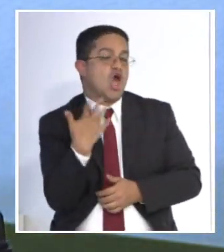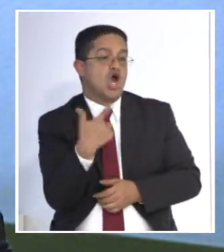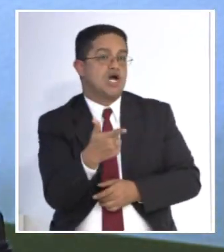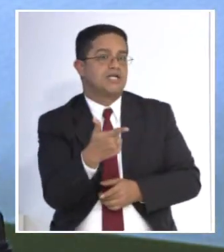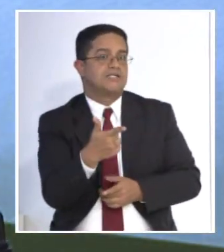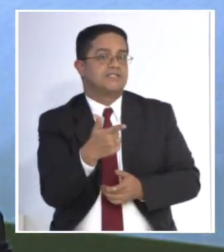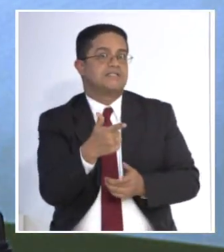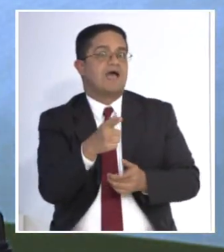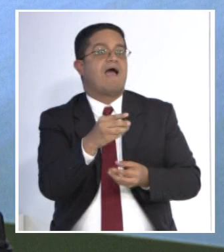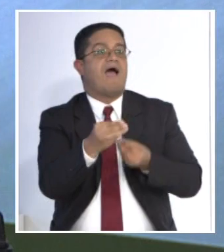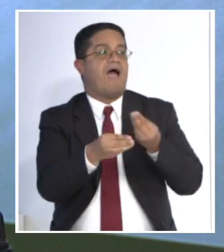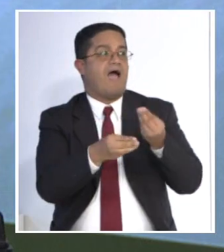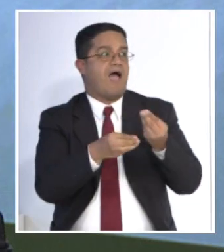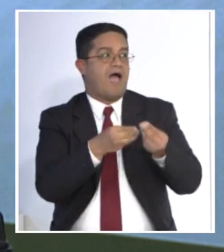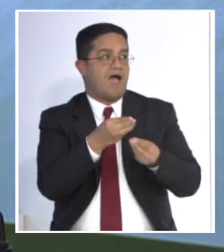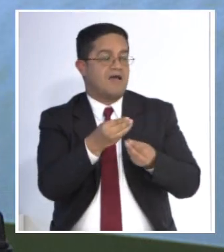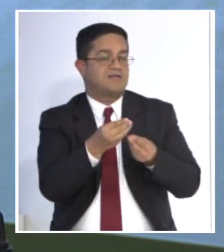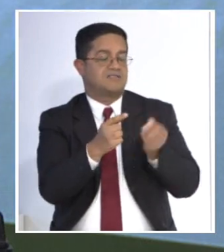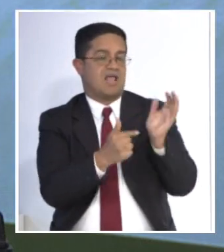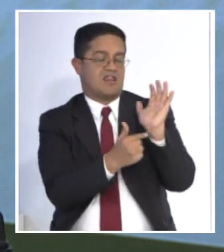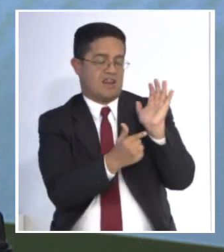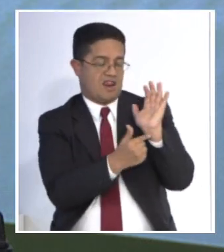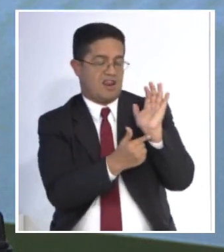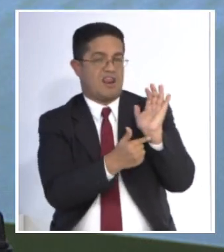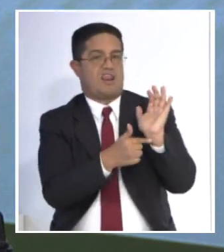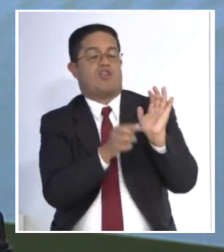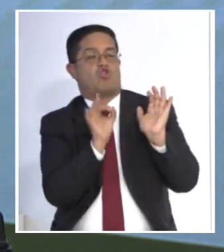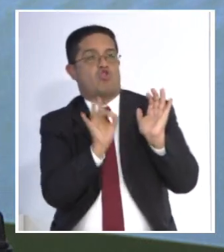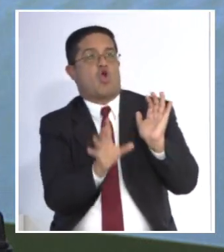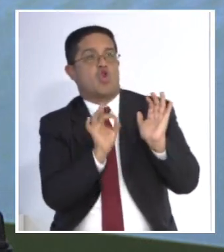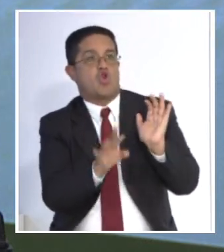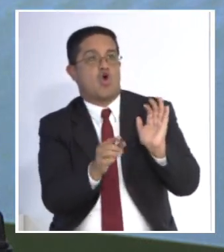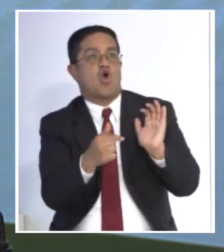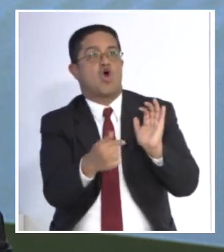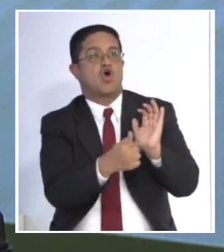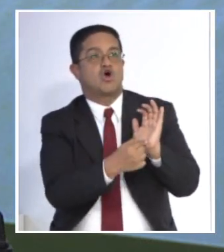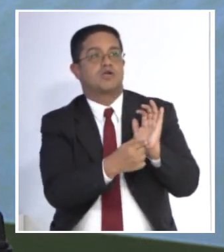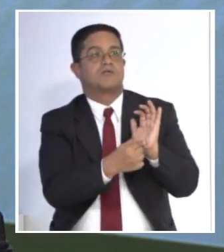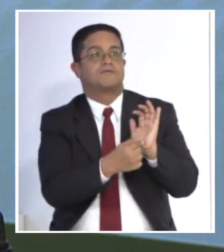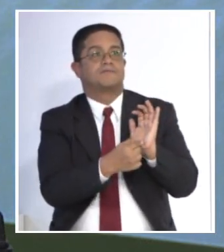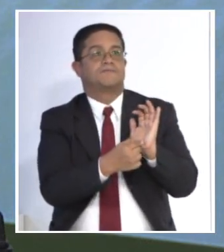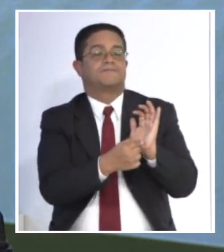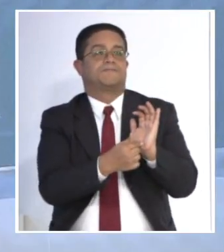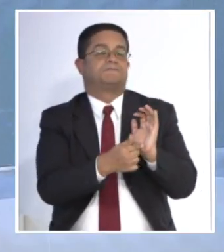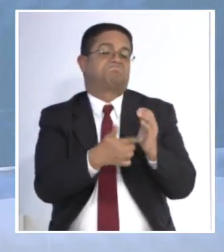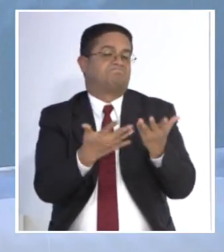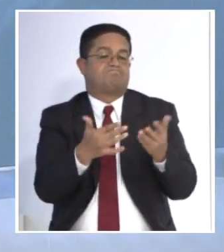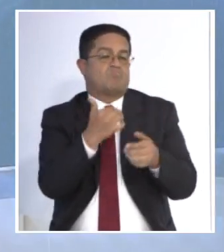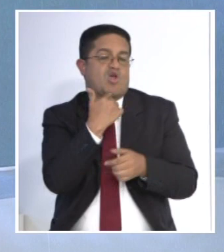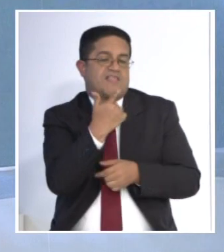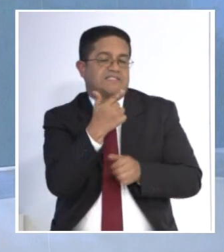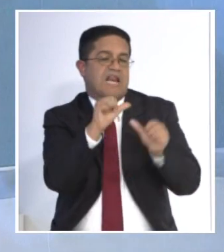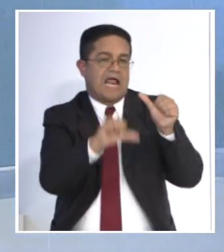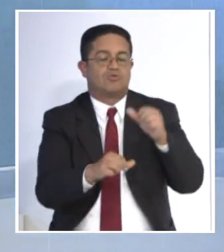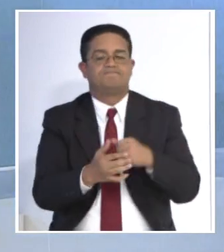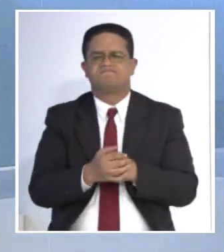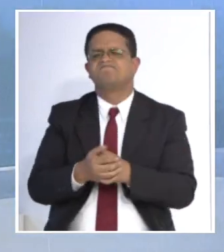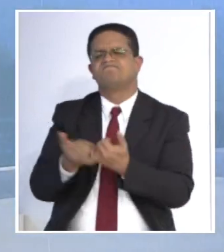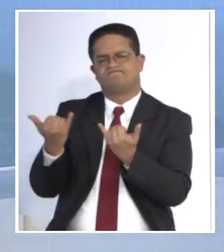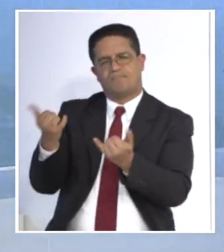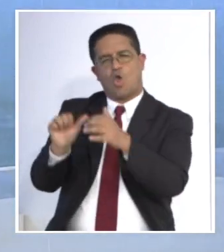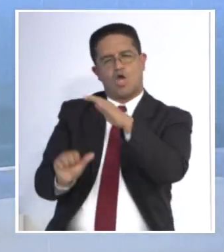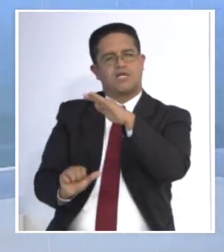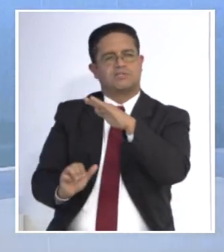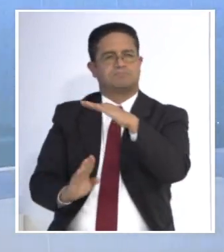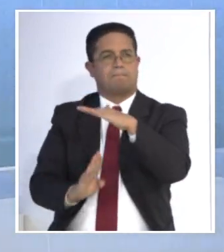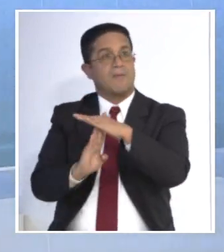carpiano, es el aumento de presión a nivel del ligamento anular del carpo por otro tipo de actividades. Doctor, vamos a irnos a la pausa. Al regreso